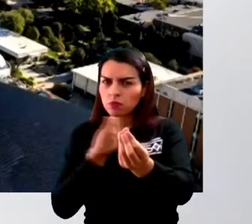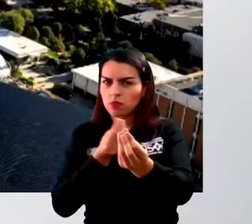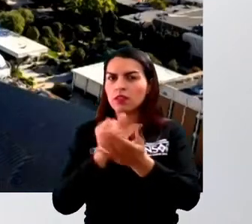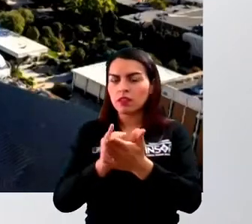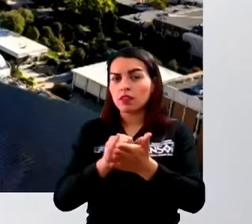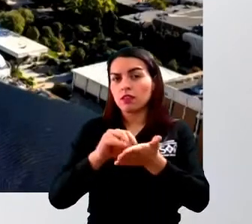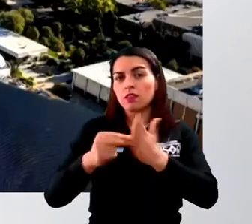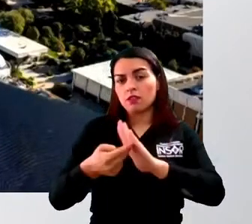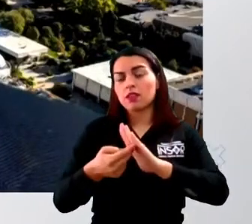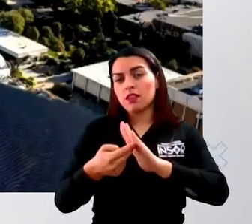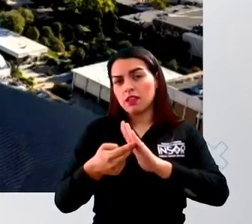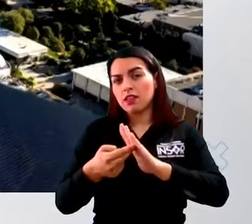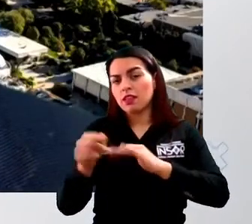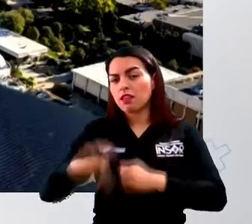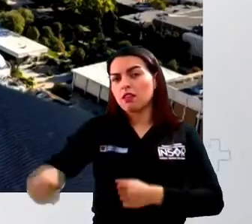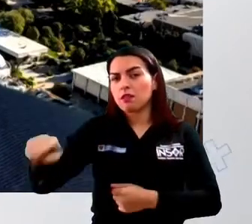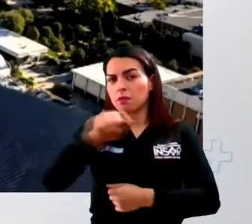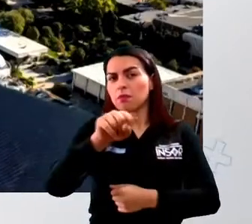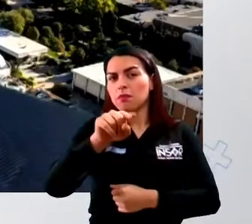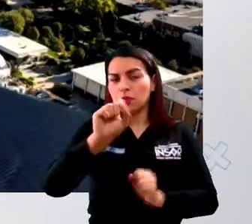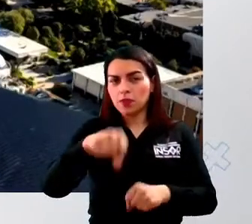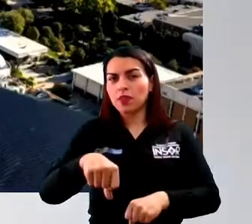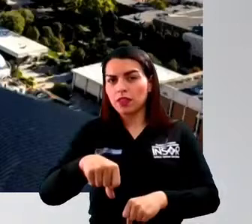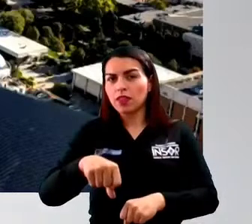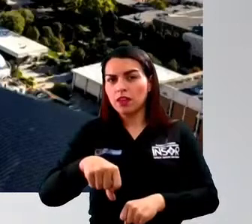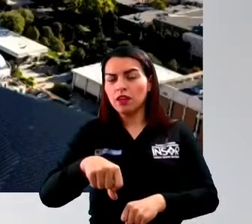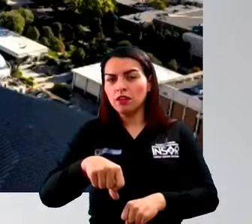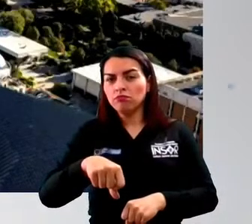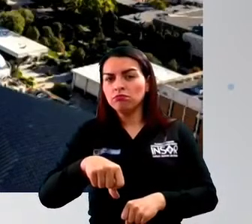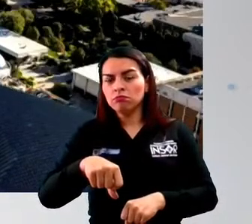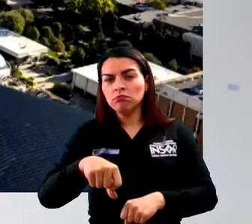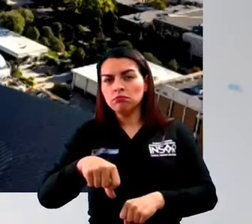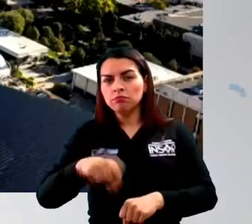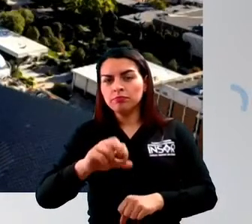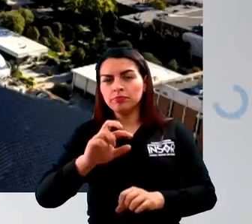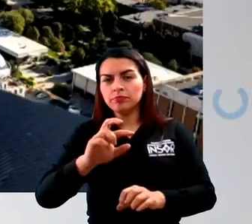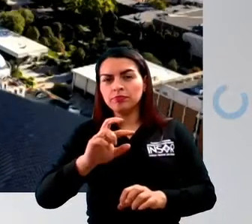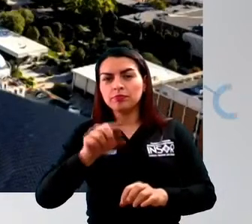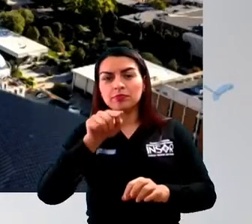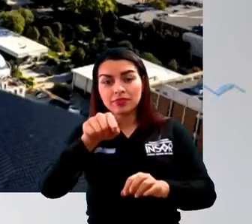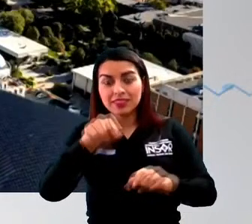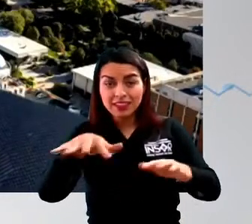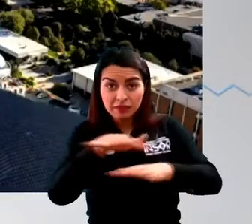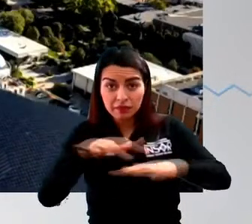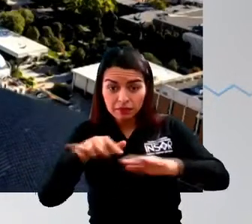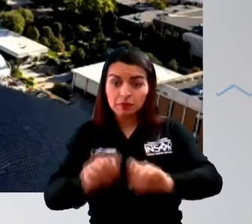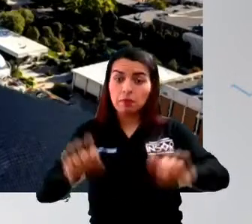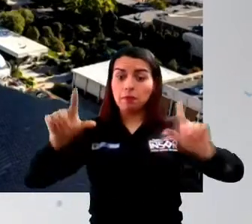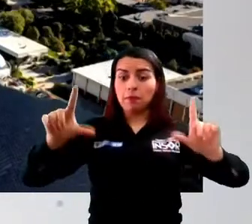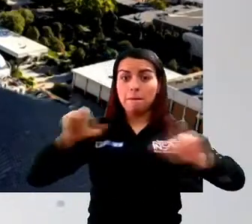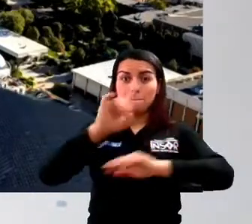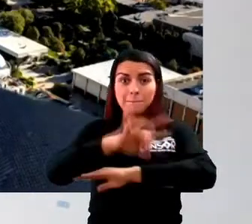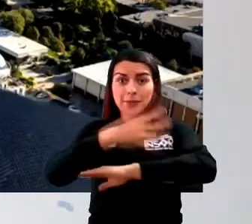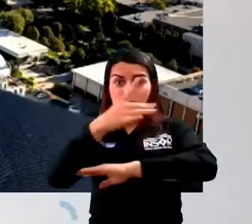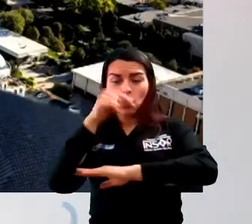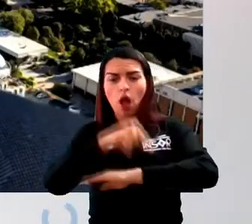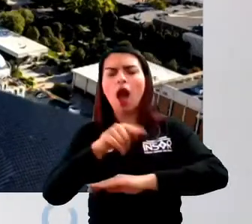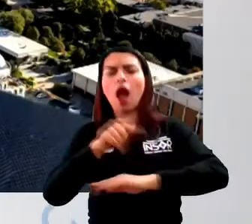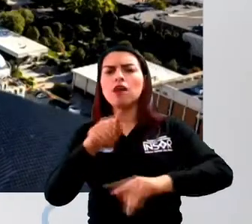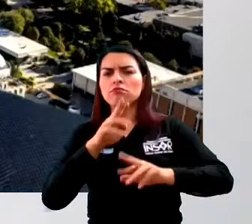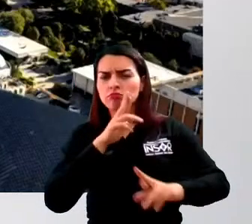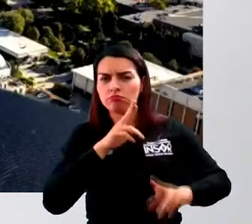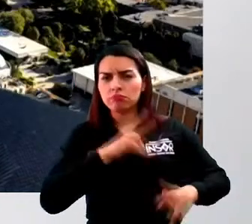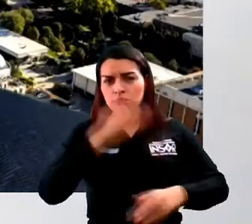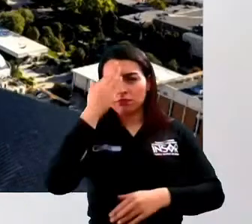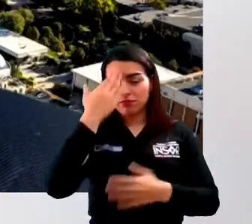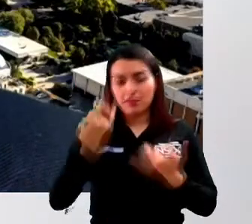estén disponibles para cuando ellos estén en un espacio virtual. En este momento, no somos muy buenos